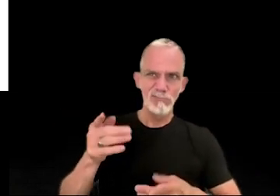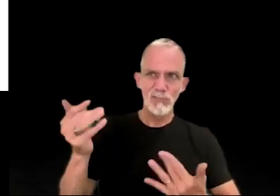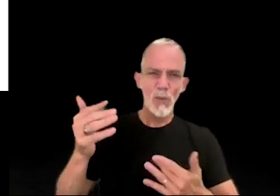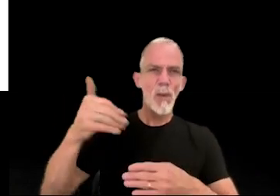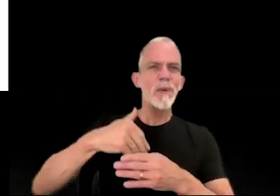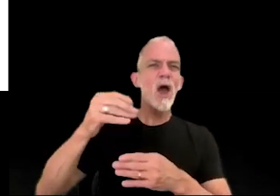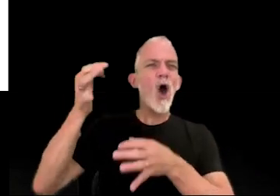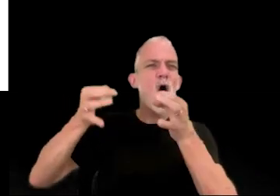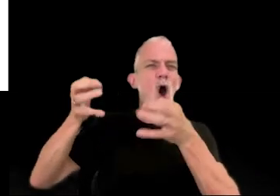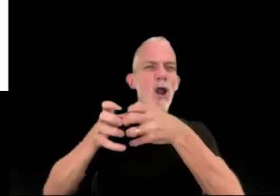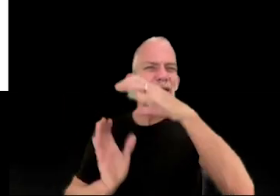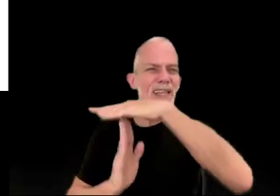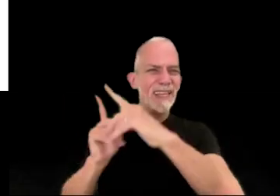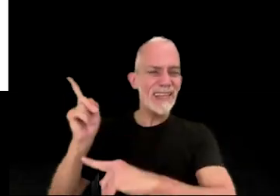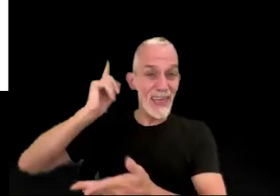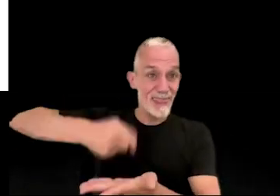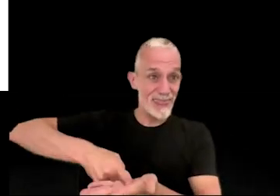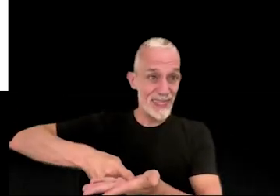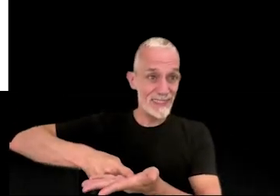y después